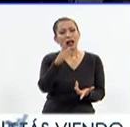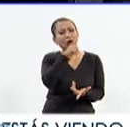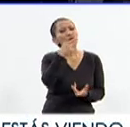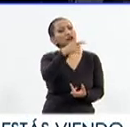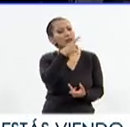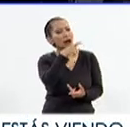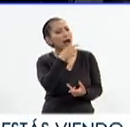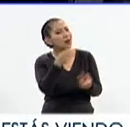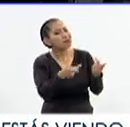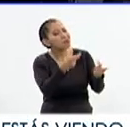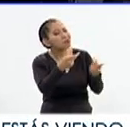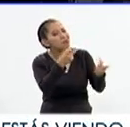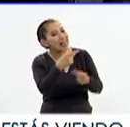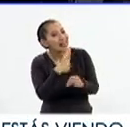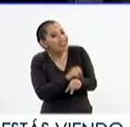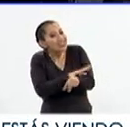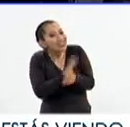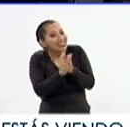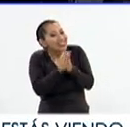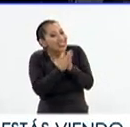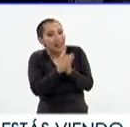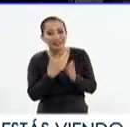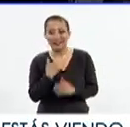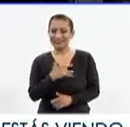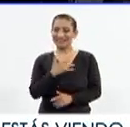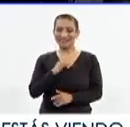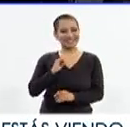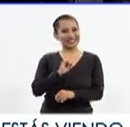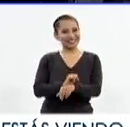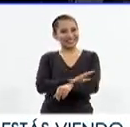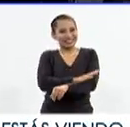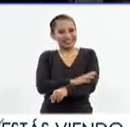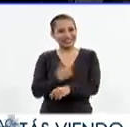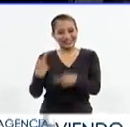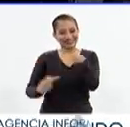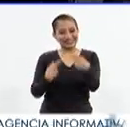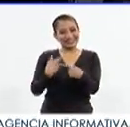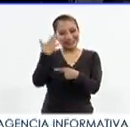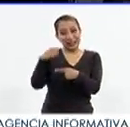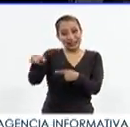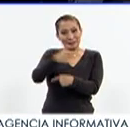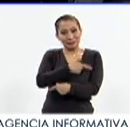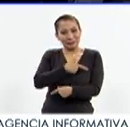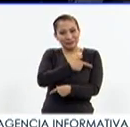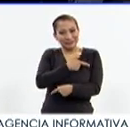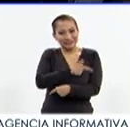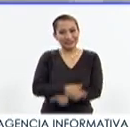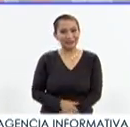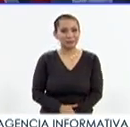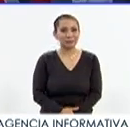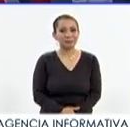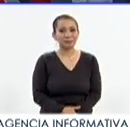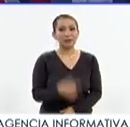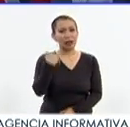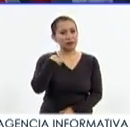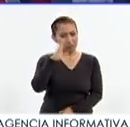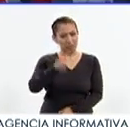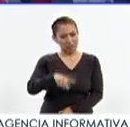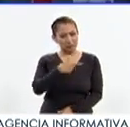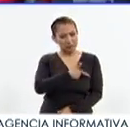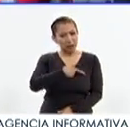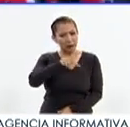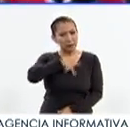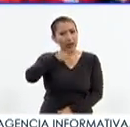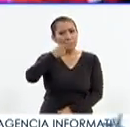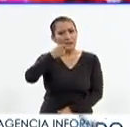lengua hablas? Y todo eso así como que se emocionaban y yo me sentía emocionada al saber que a ellos les emocionaba. A mí realmente sí me